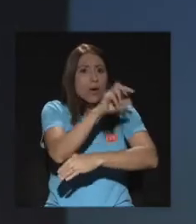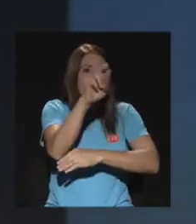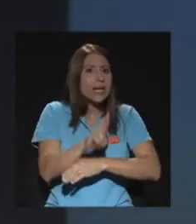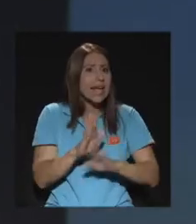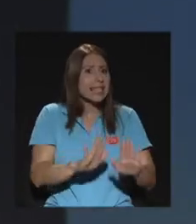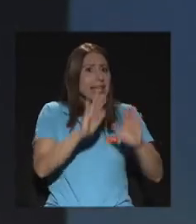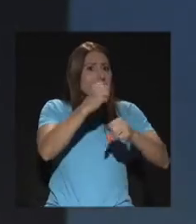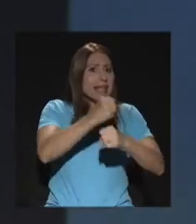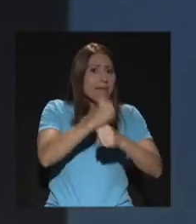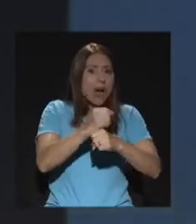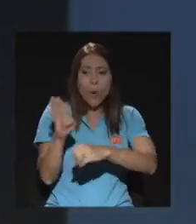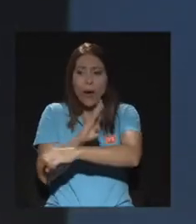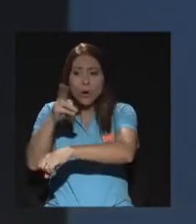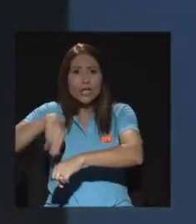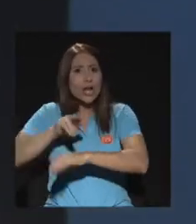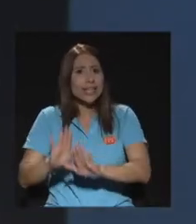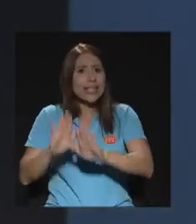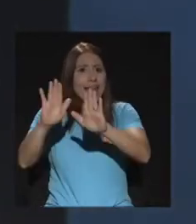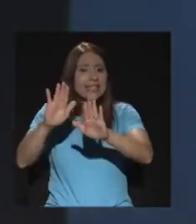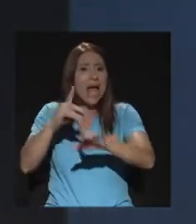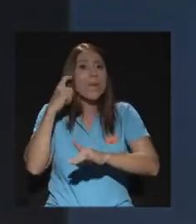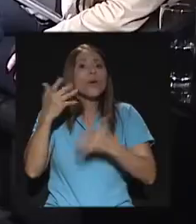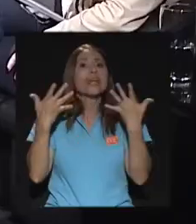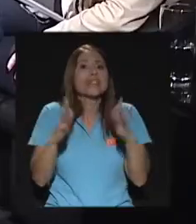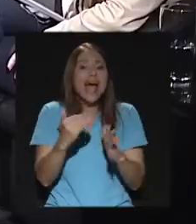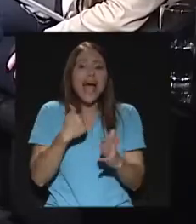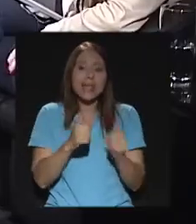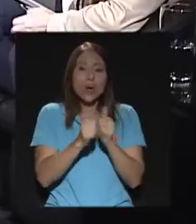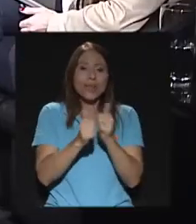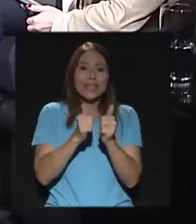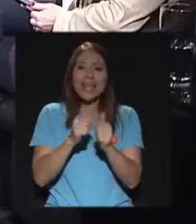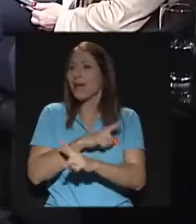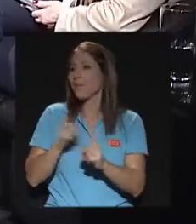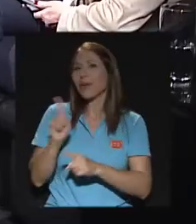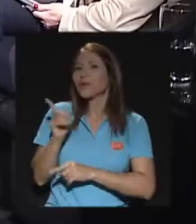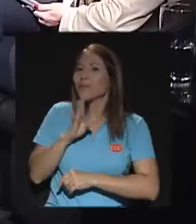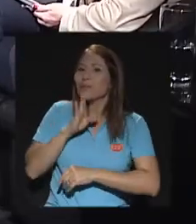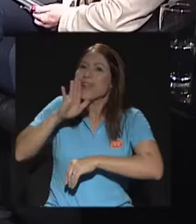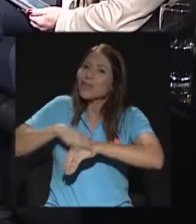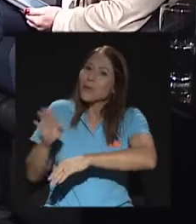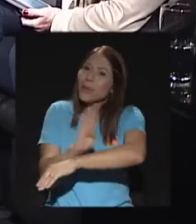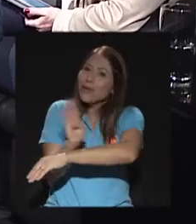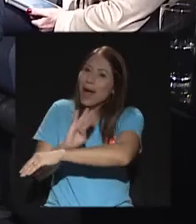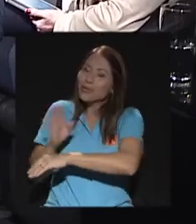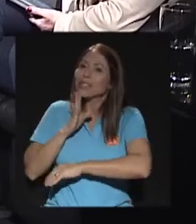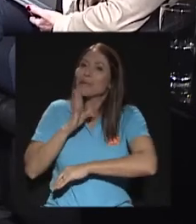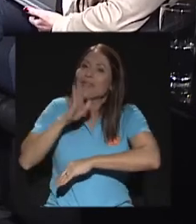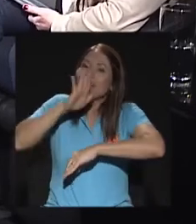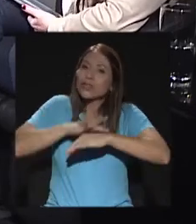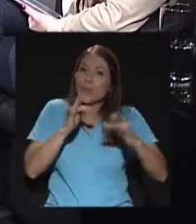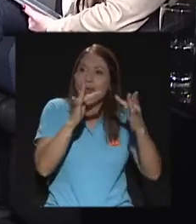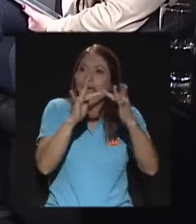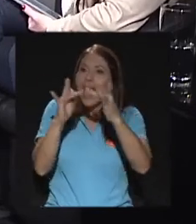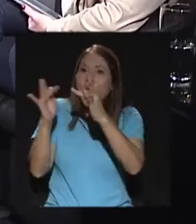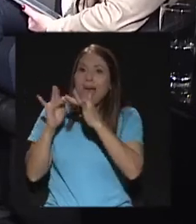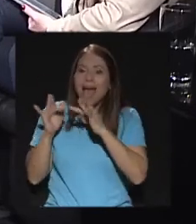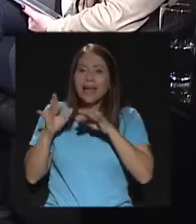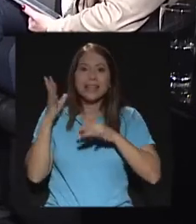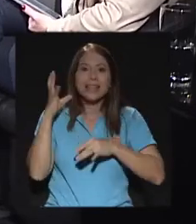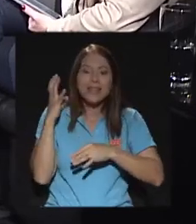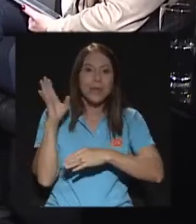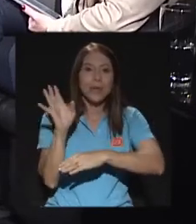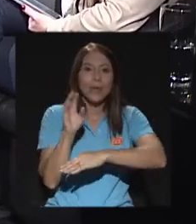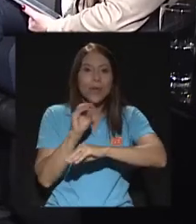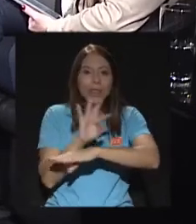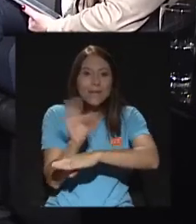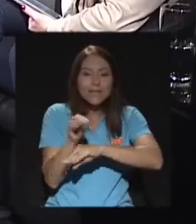excelencia, porque por esa competencia. Estamos hablando de bancos, le voy a responder estamos hablando yo. Del espectro de radioeléctrico. Van a haber espacios. que lo